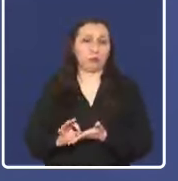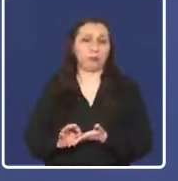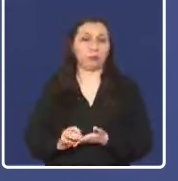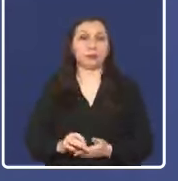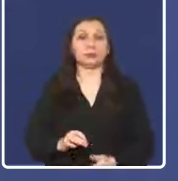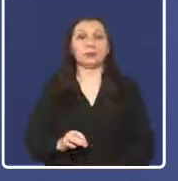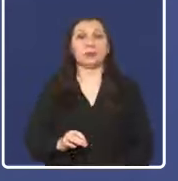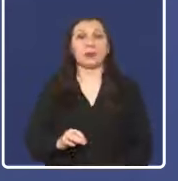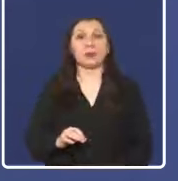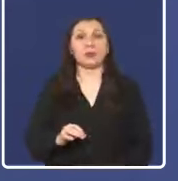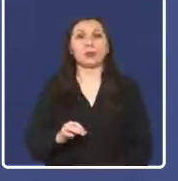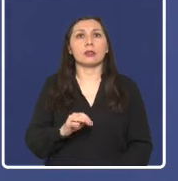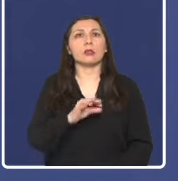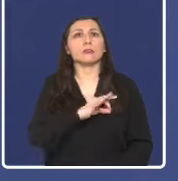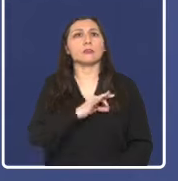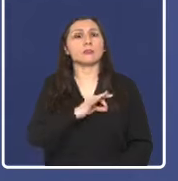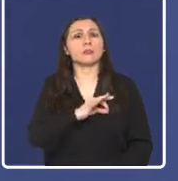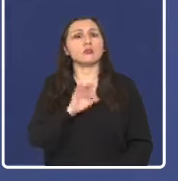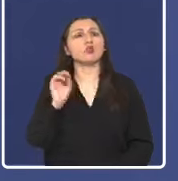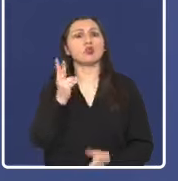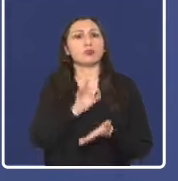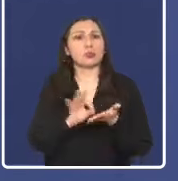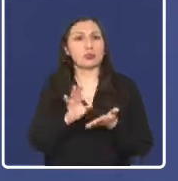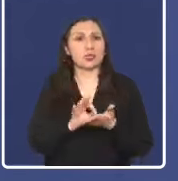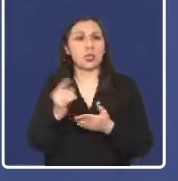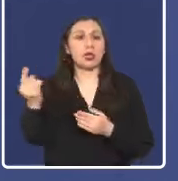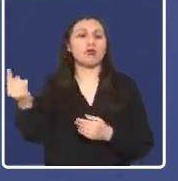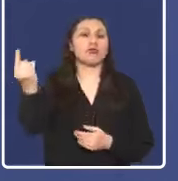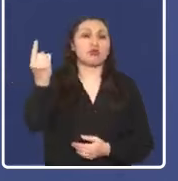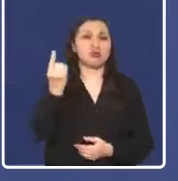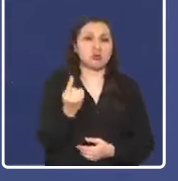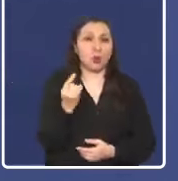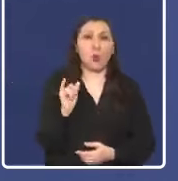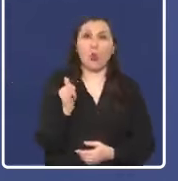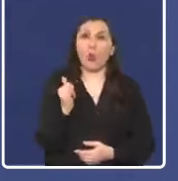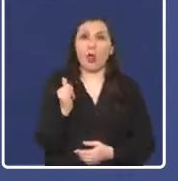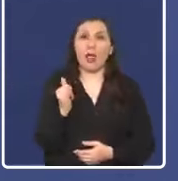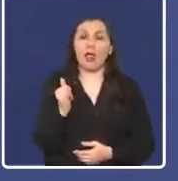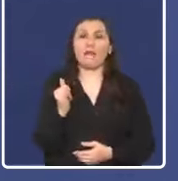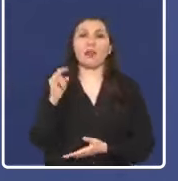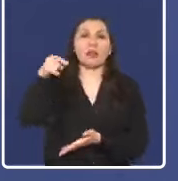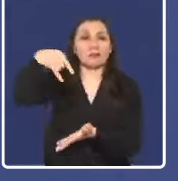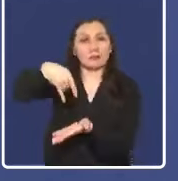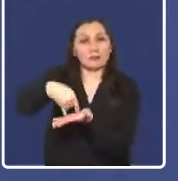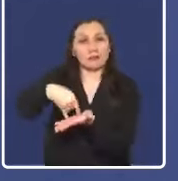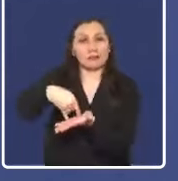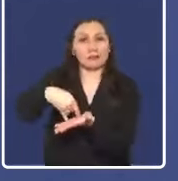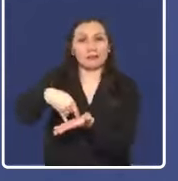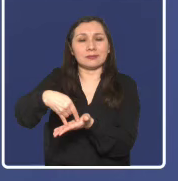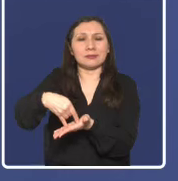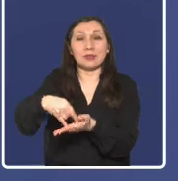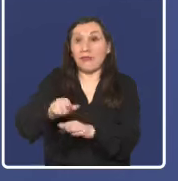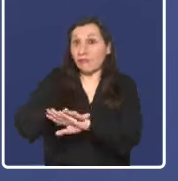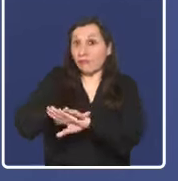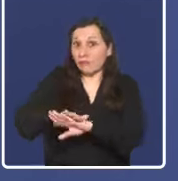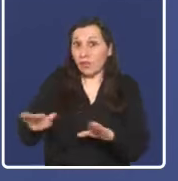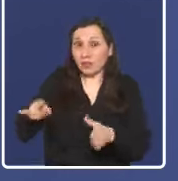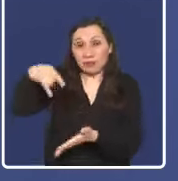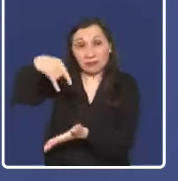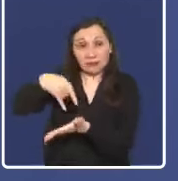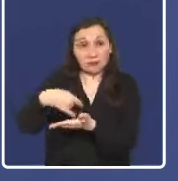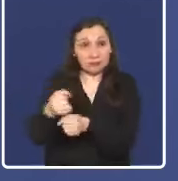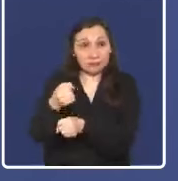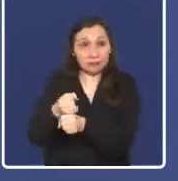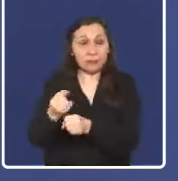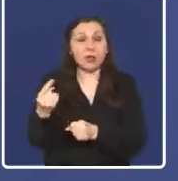El ministro llega el día su secretario llega el día jueves directamente al Parlamento. Apenas termina del